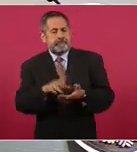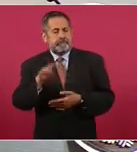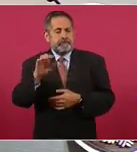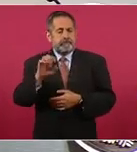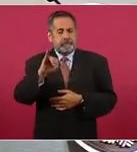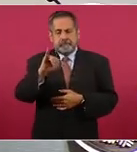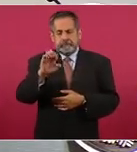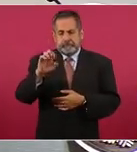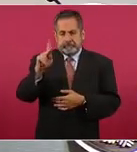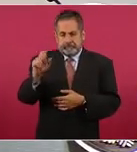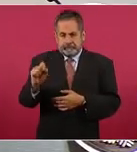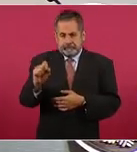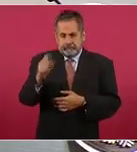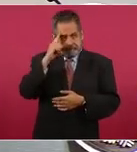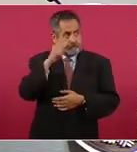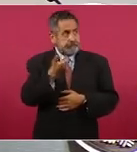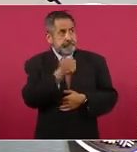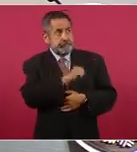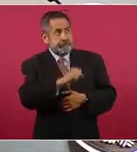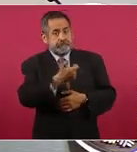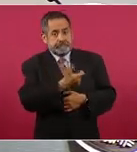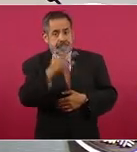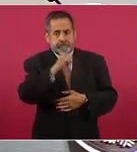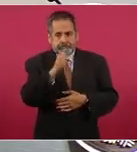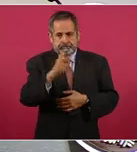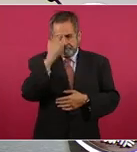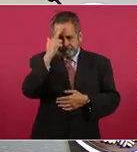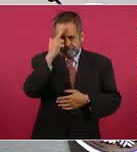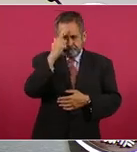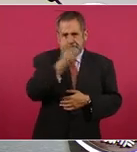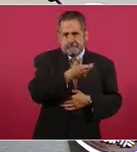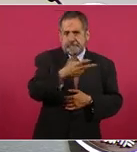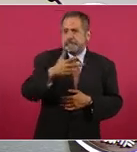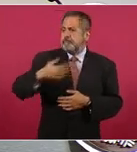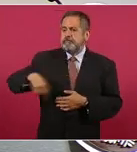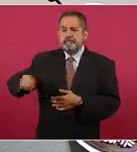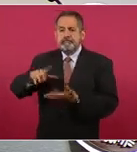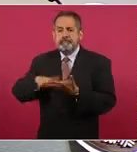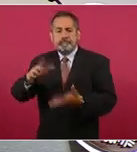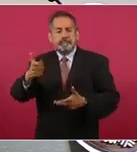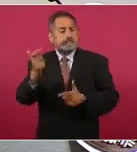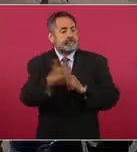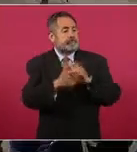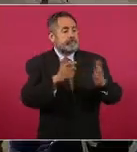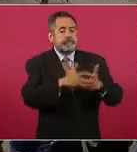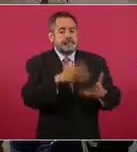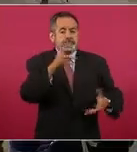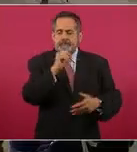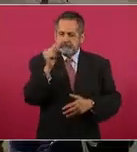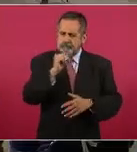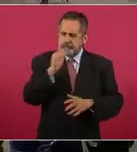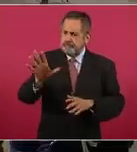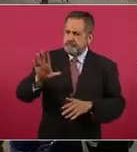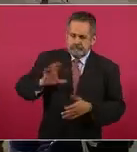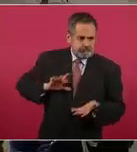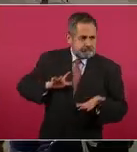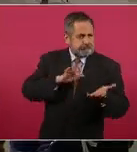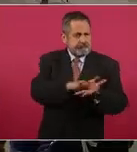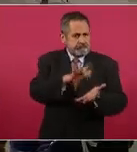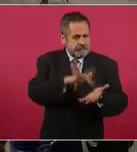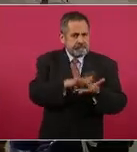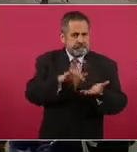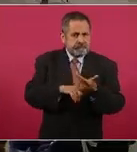medida de ajuste de precios contra la inflación, porque la inflación es el impuesto más caro para la población que tiene menos recursos. Entonces, si